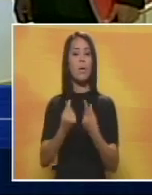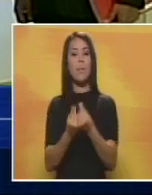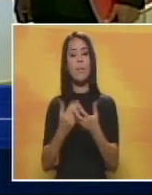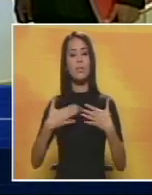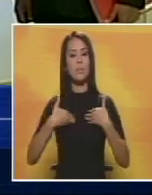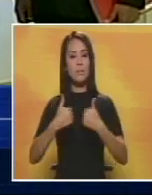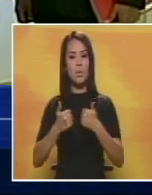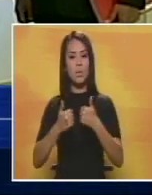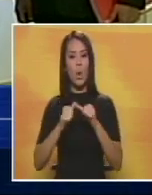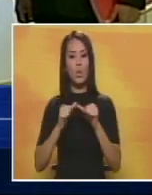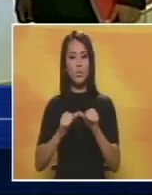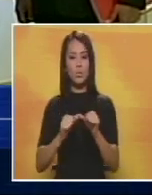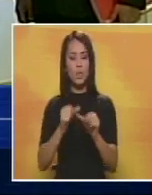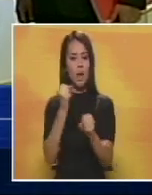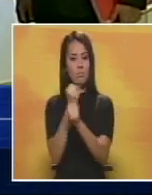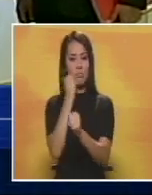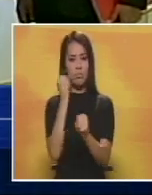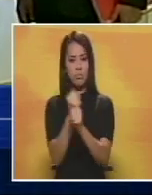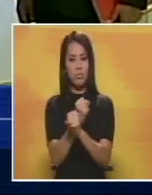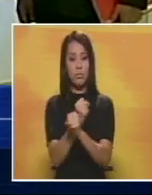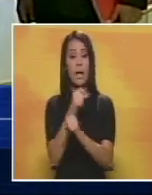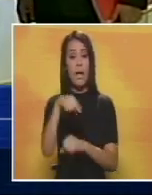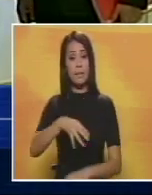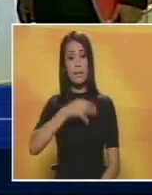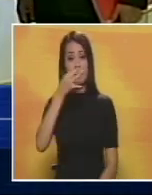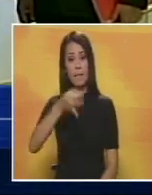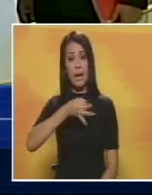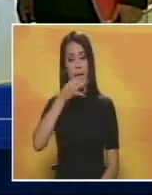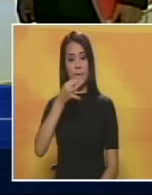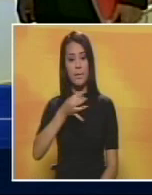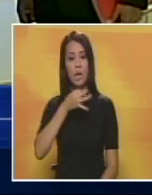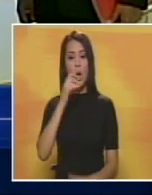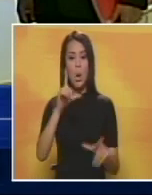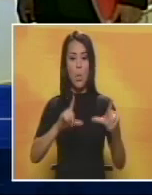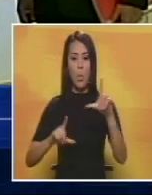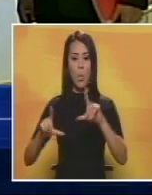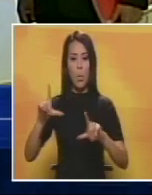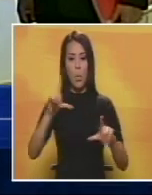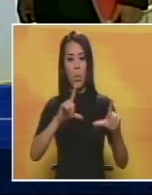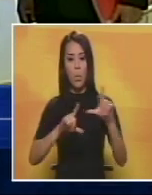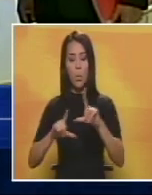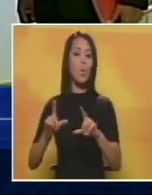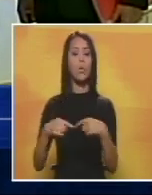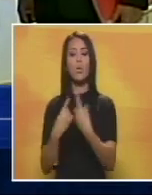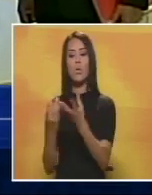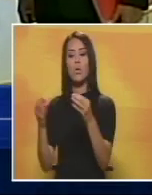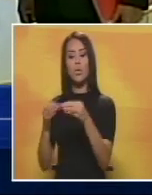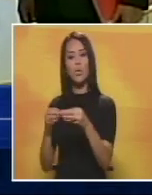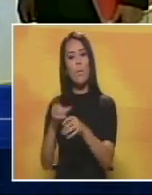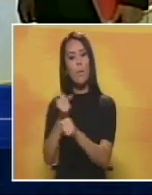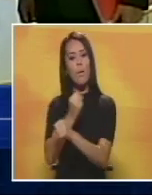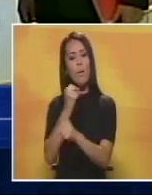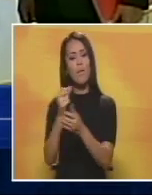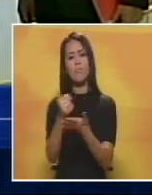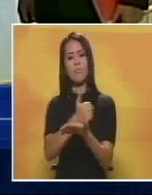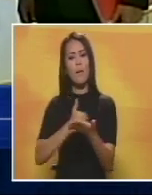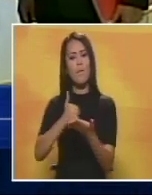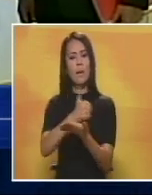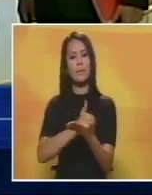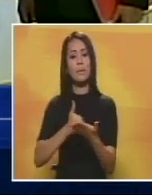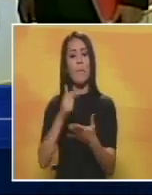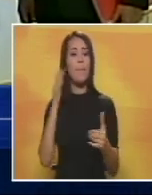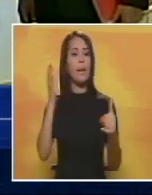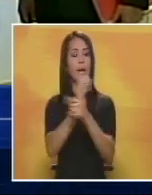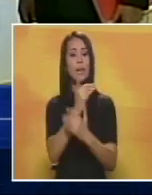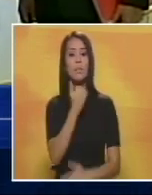Salud, continúan trabajando esta tarde con los laboratorios, con las droguerías y con las farmacias para poder